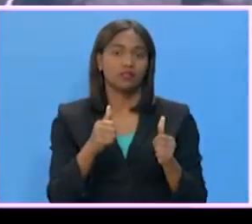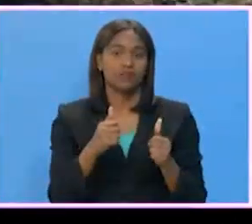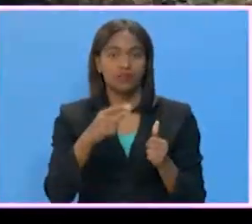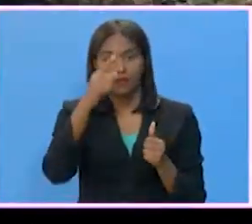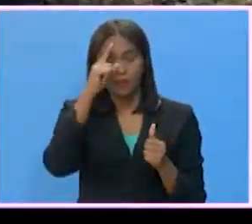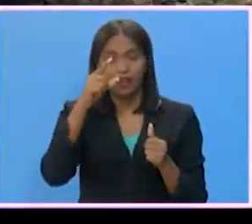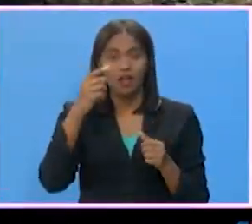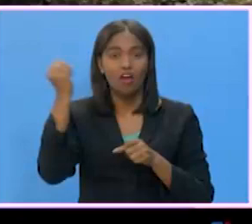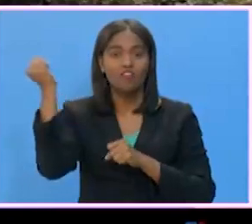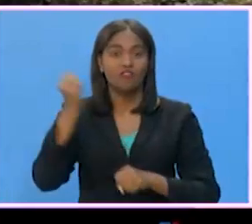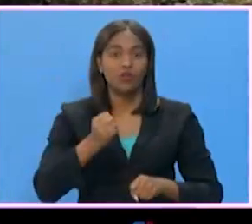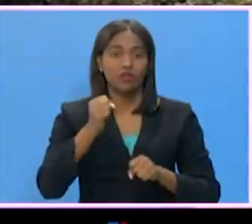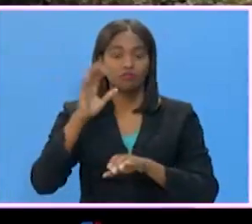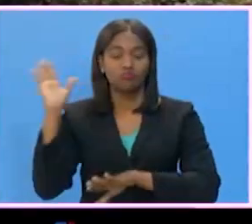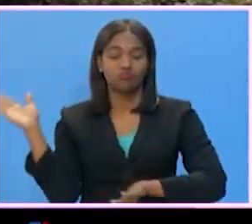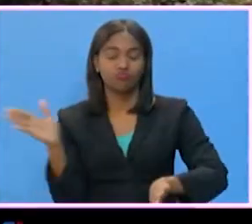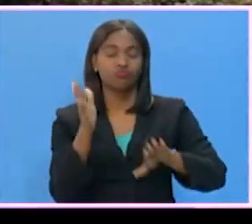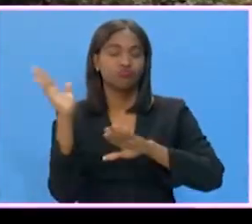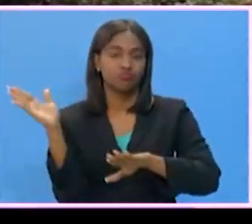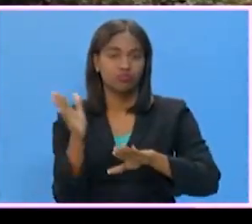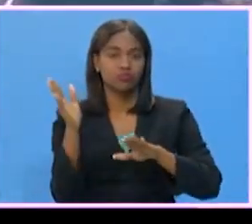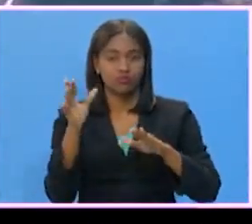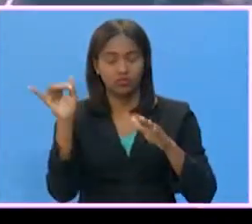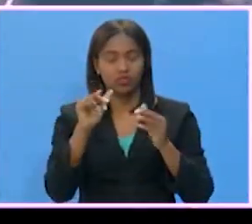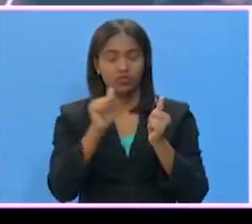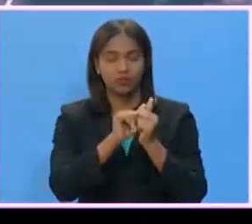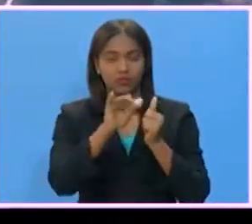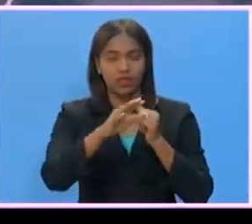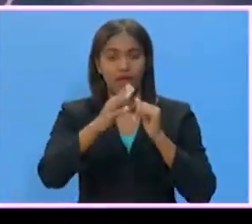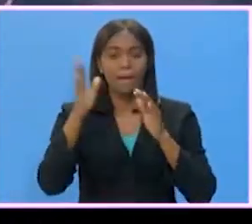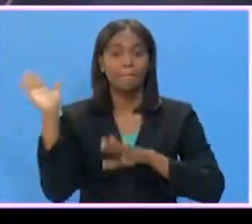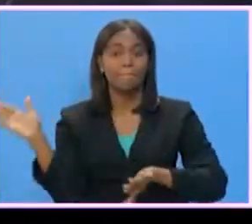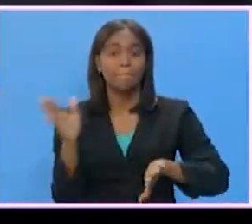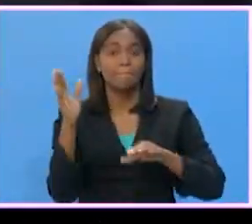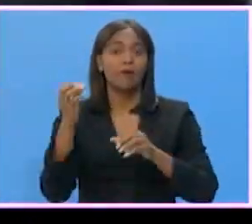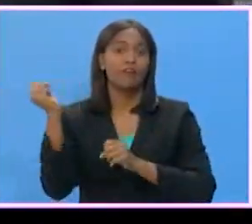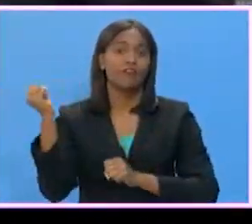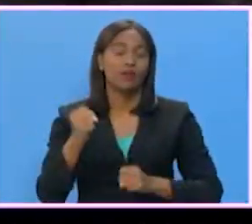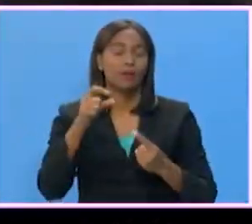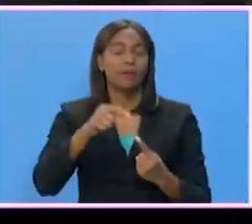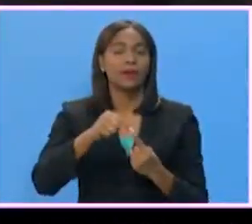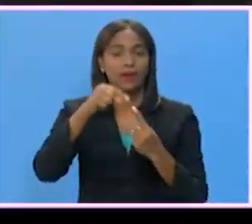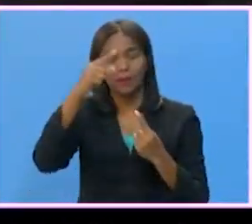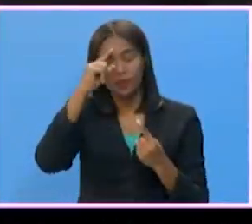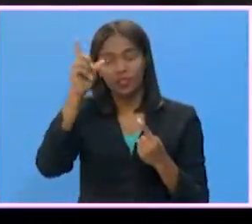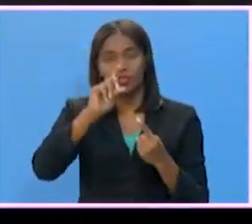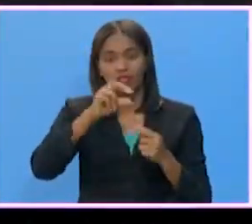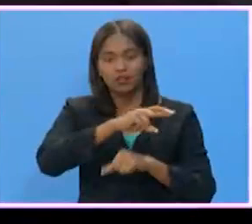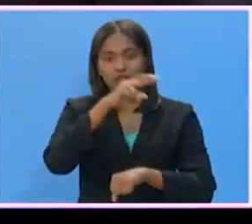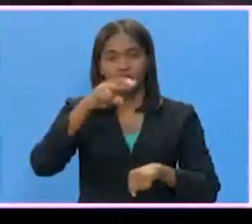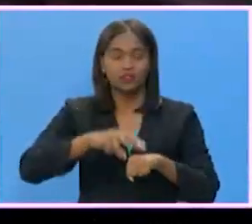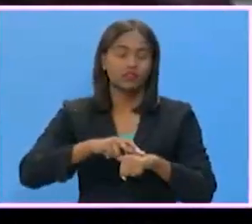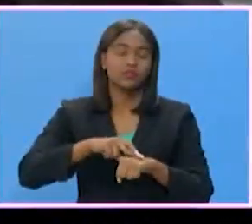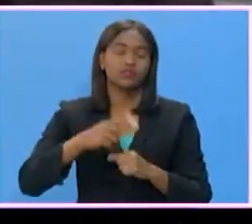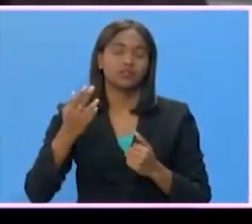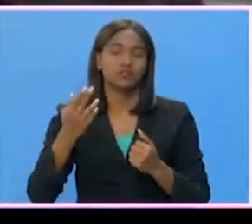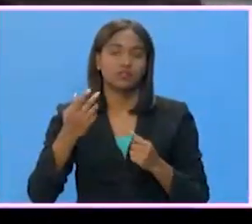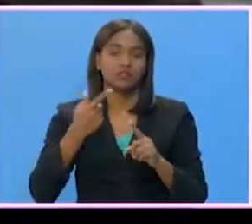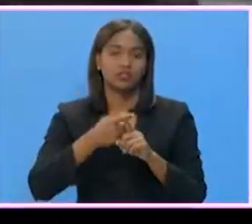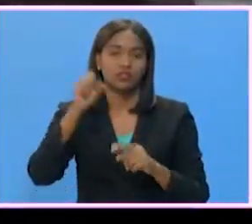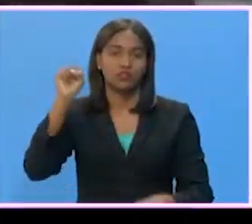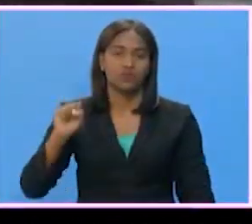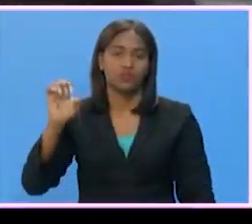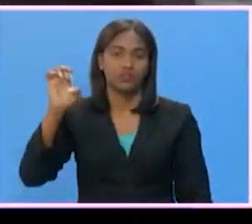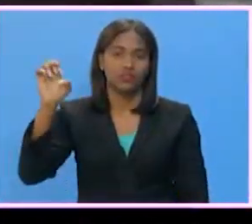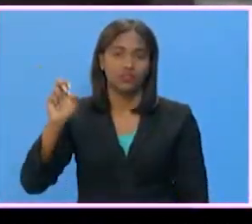a fuertes con tormentas eléctricas y ocasionales ráfagas de viento, principalmente sobre las regiones del